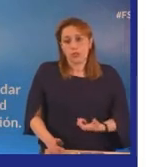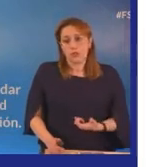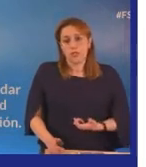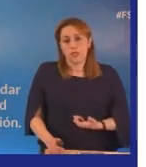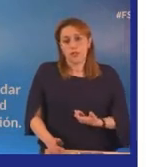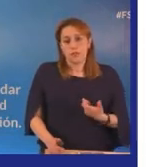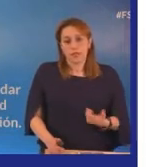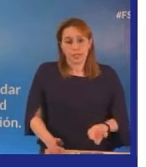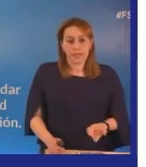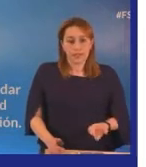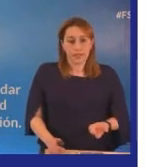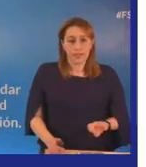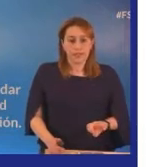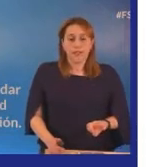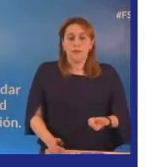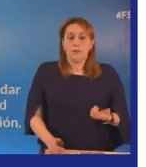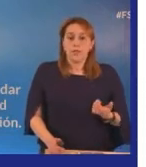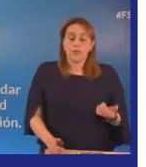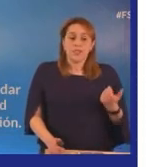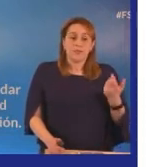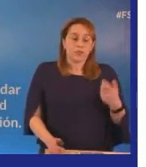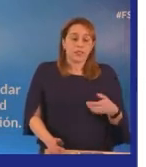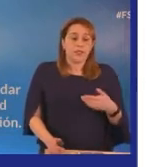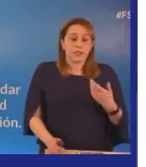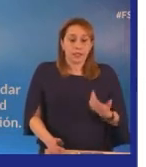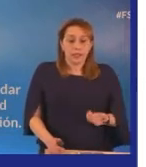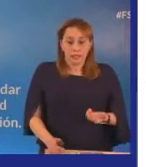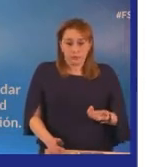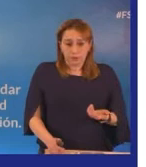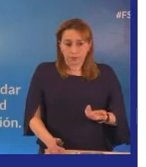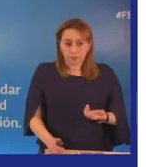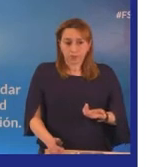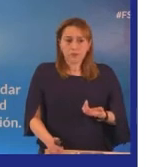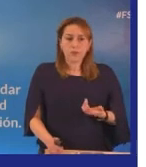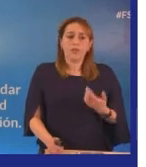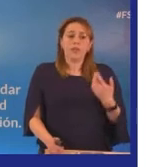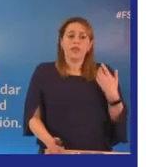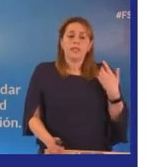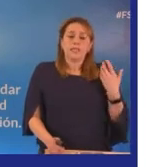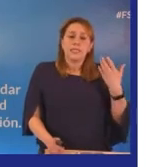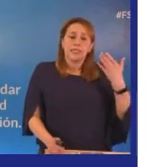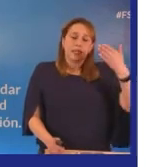muchos procesos a nivel del paciente. Por eso es importante que él